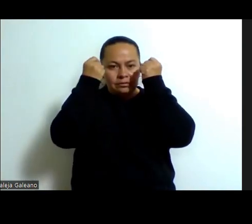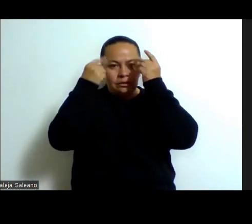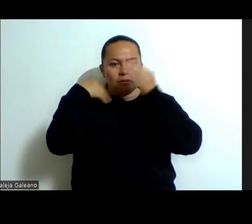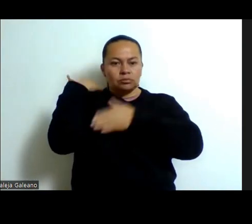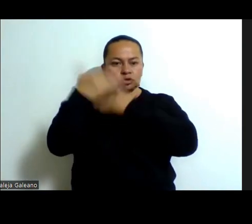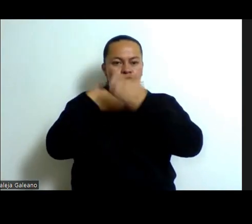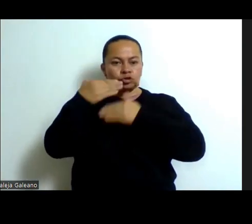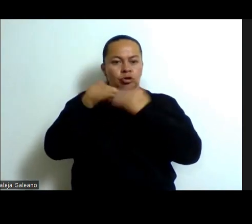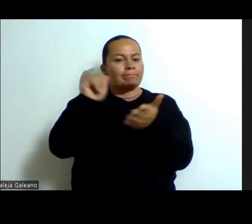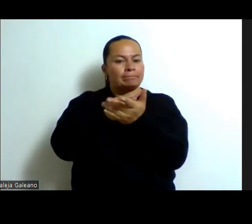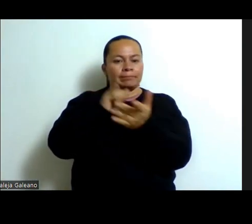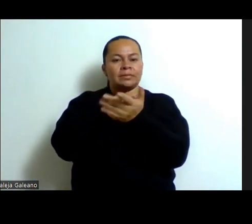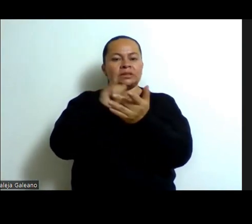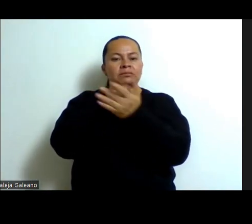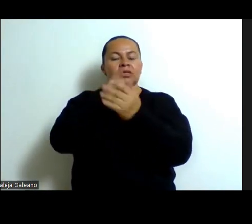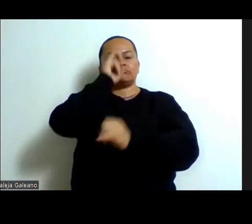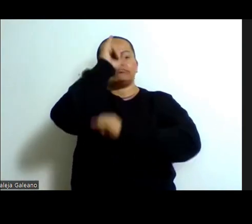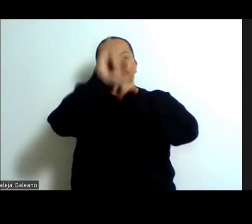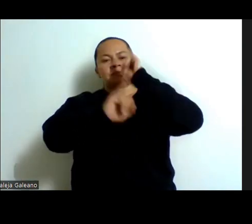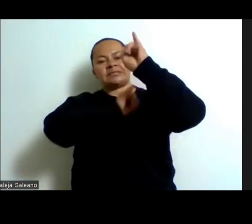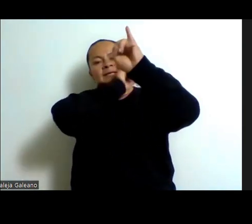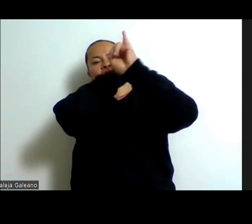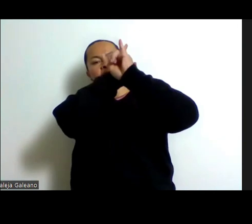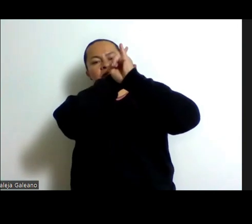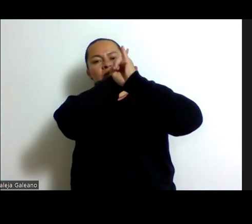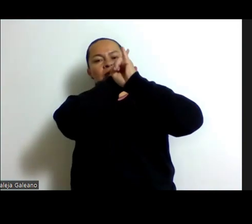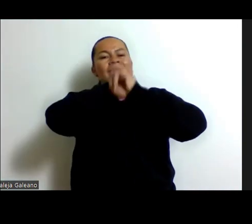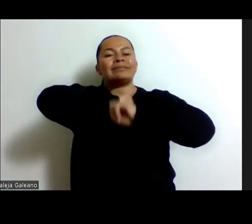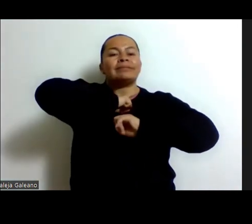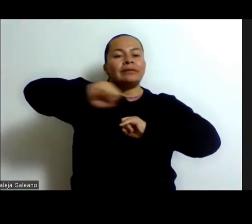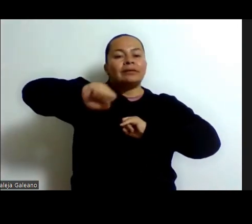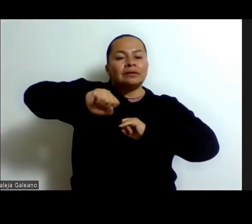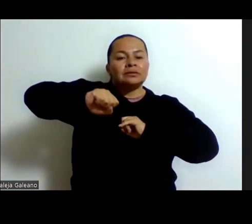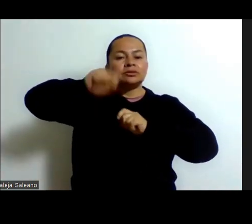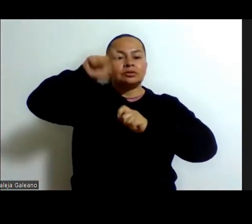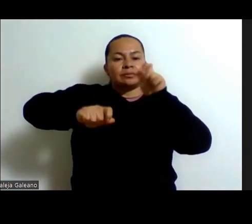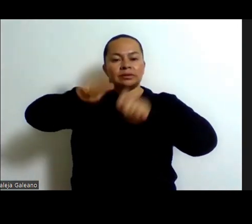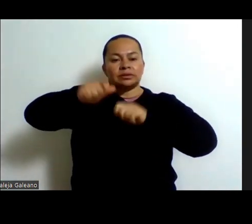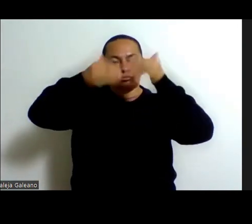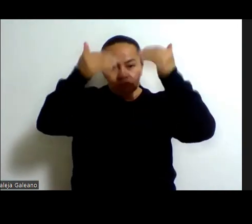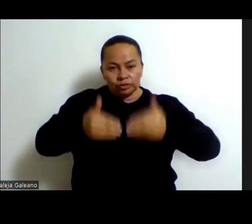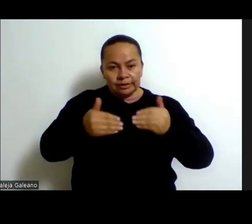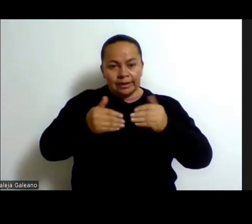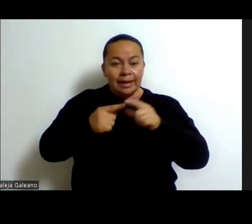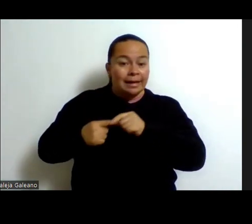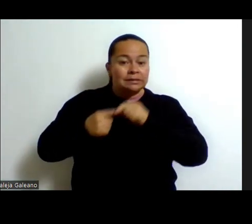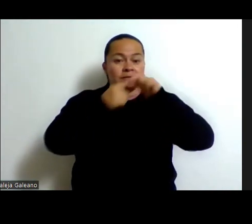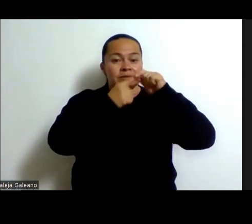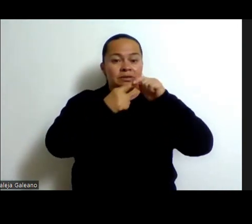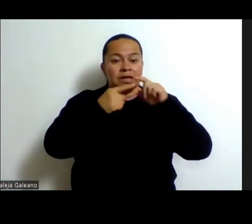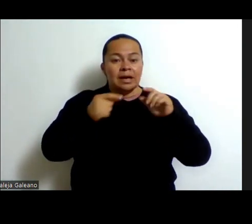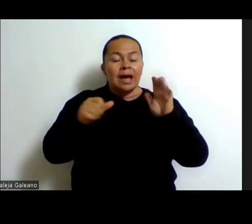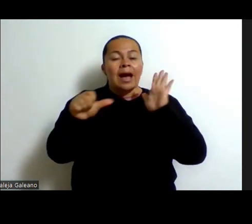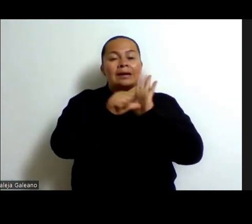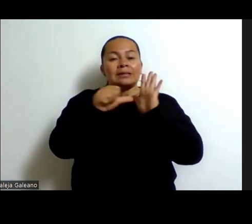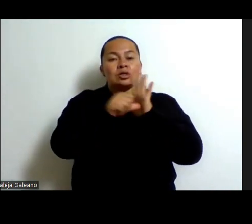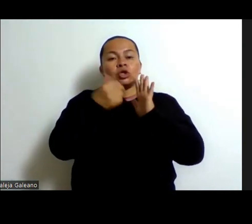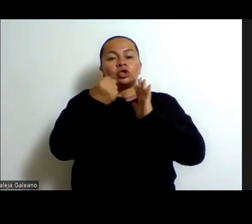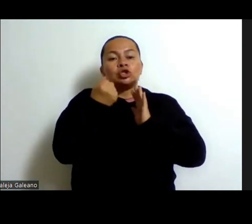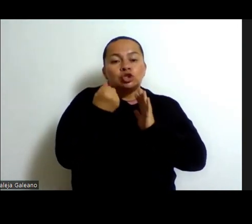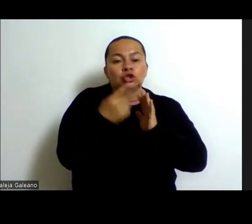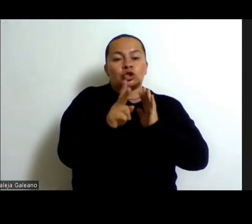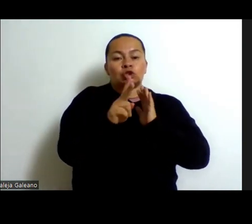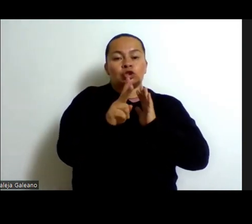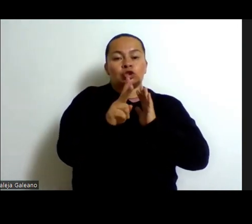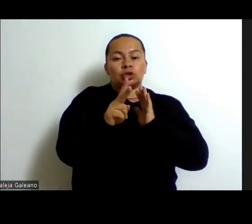convención internacional de derechos de personas con discapacidad en especial los artículos 12 que son sobre